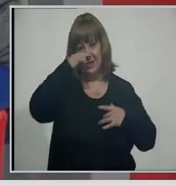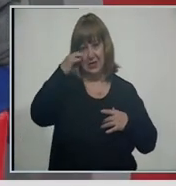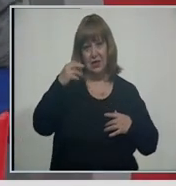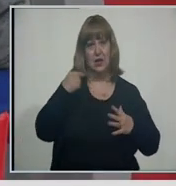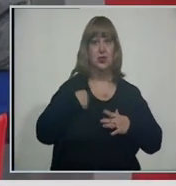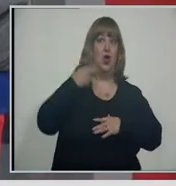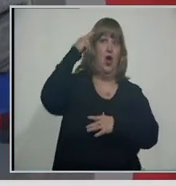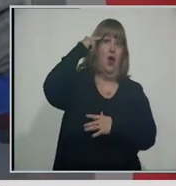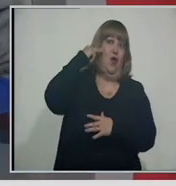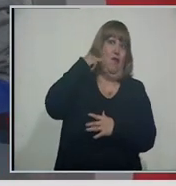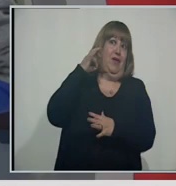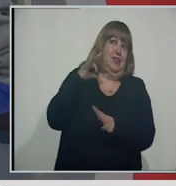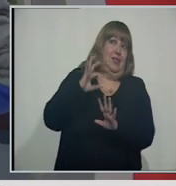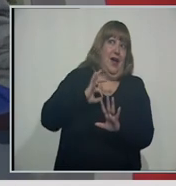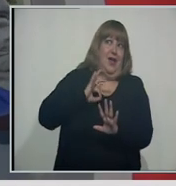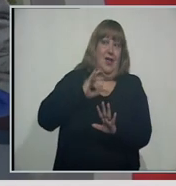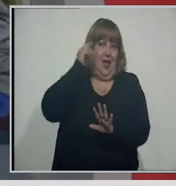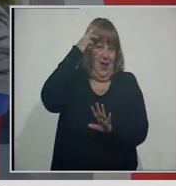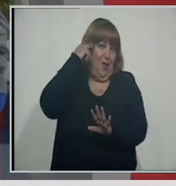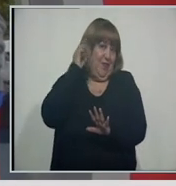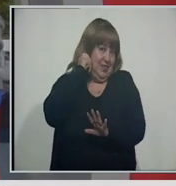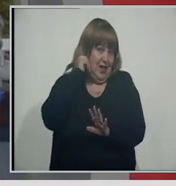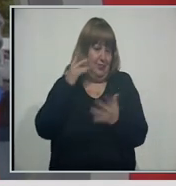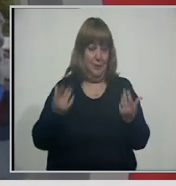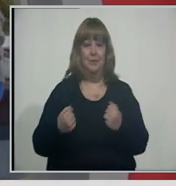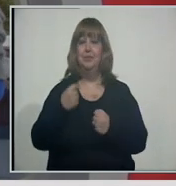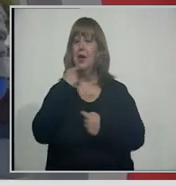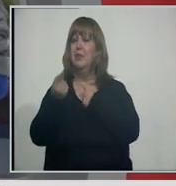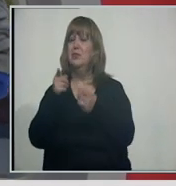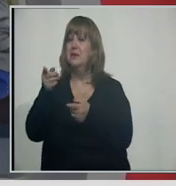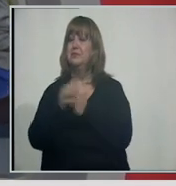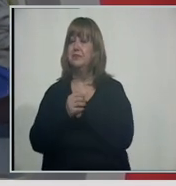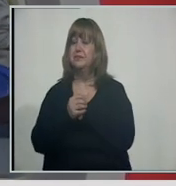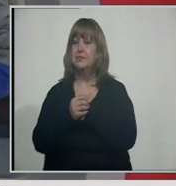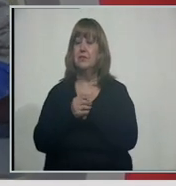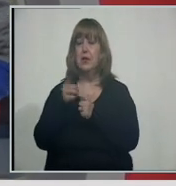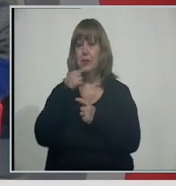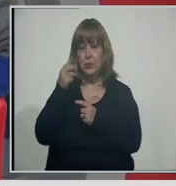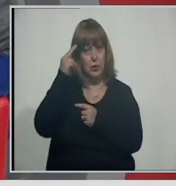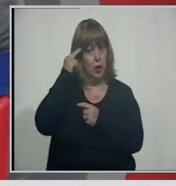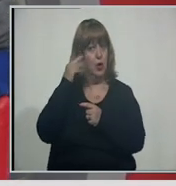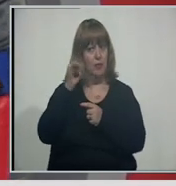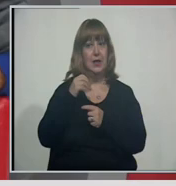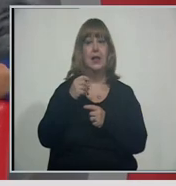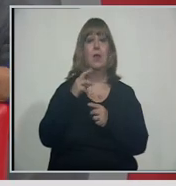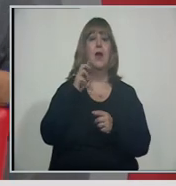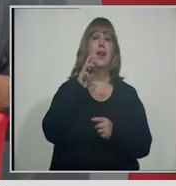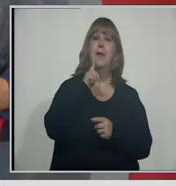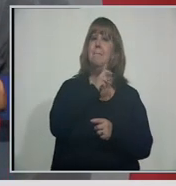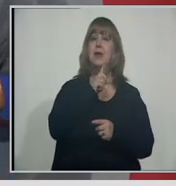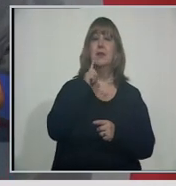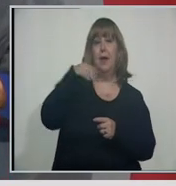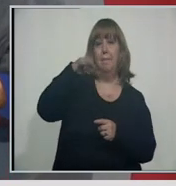una cosa es que pensando en esto de los 90 pensabas mirtha si lo llevas con